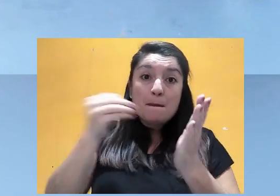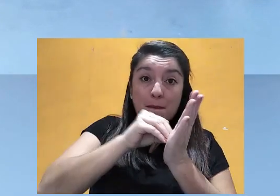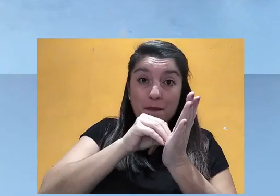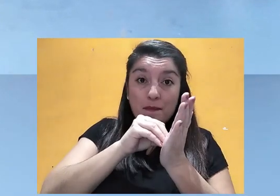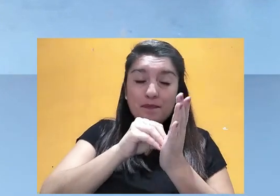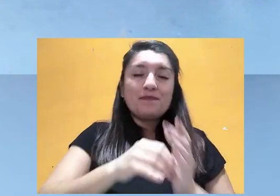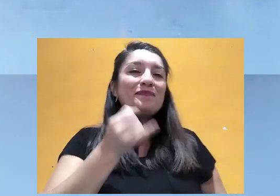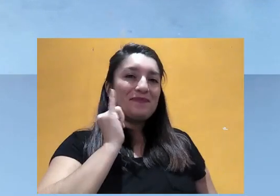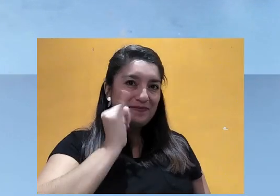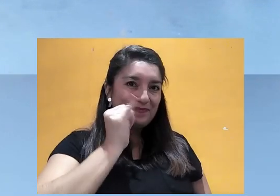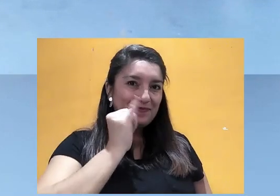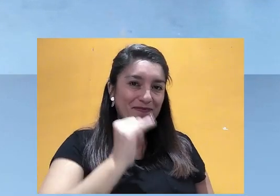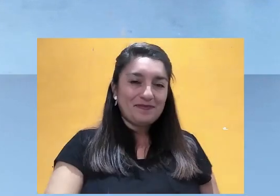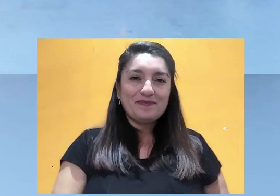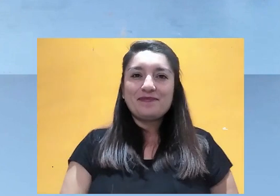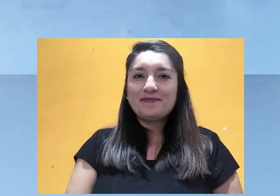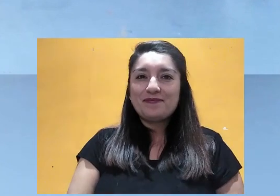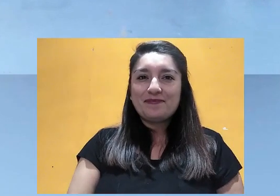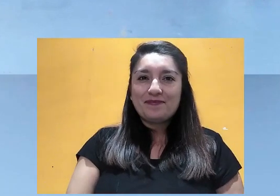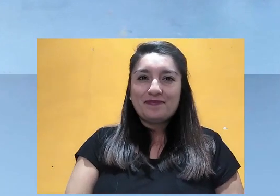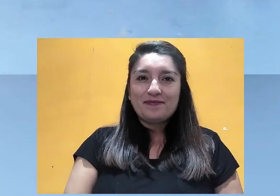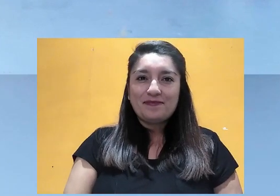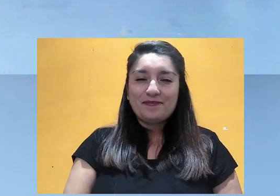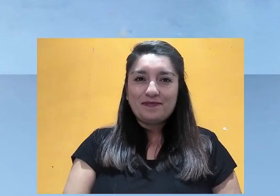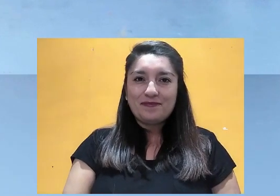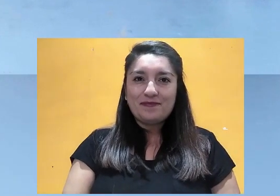¿Más? Sí.